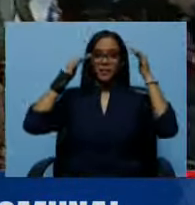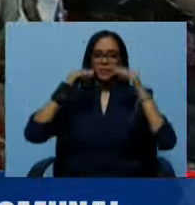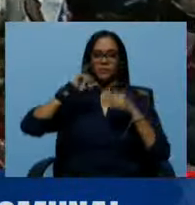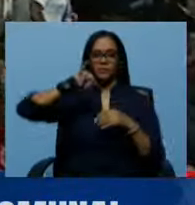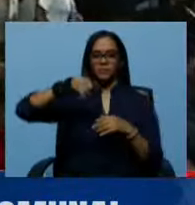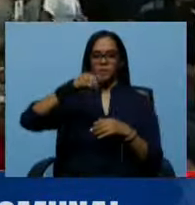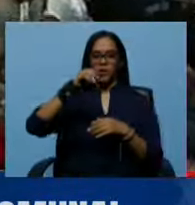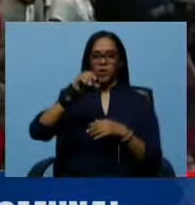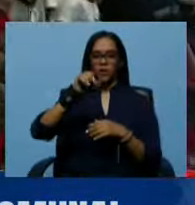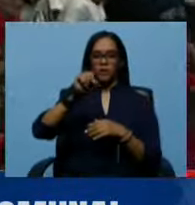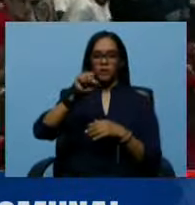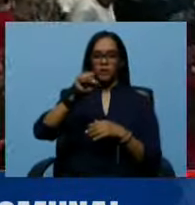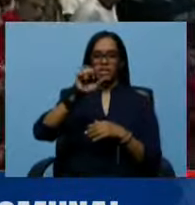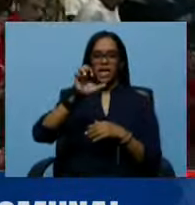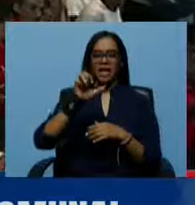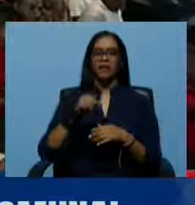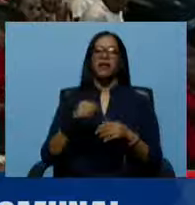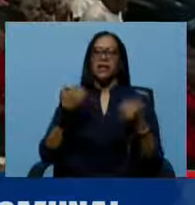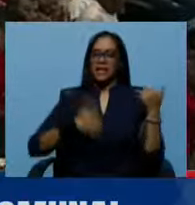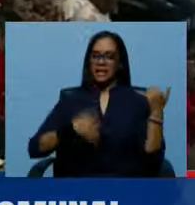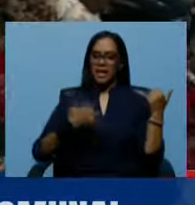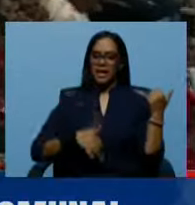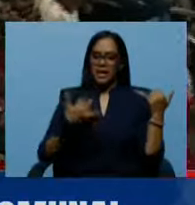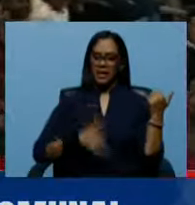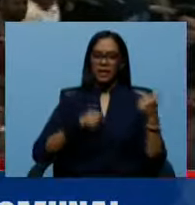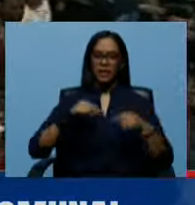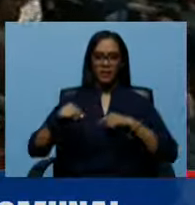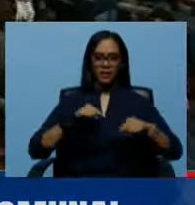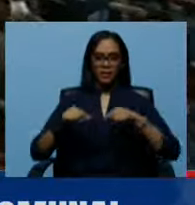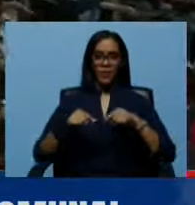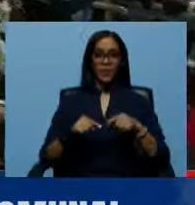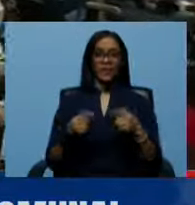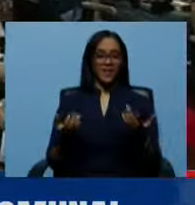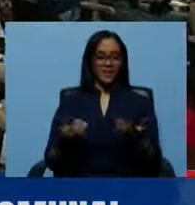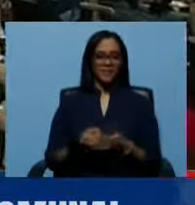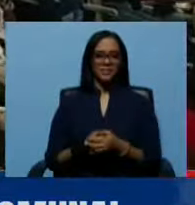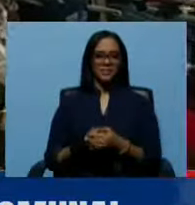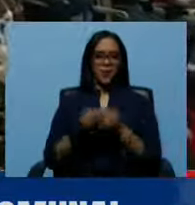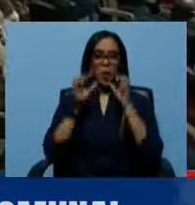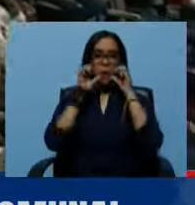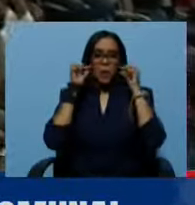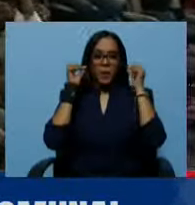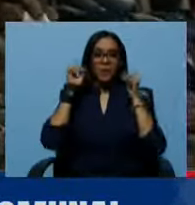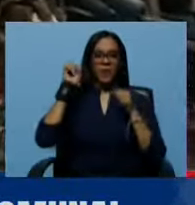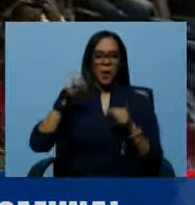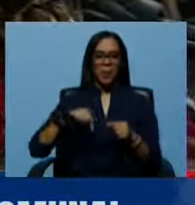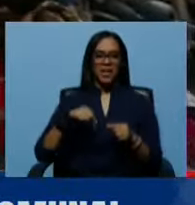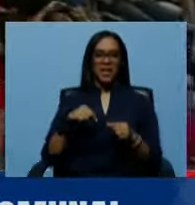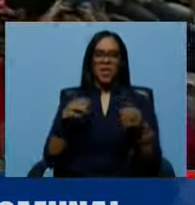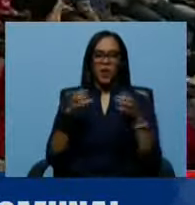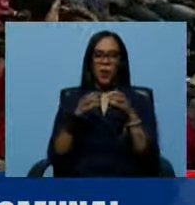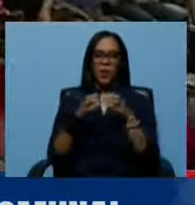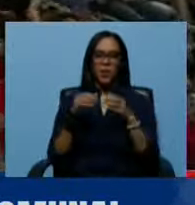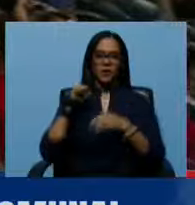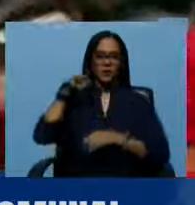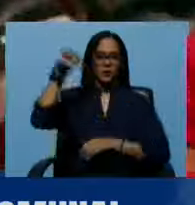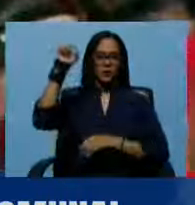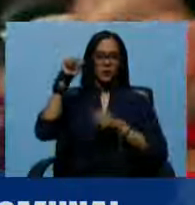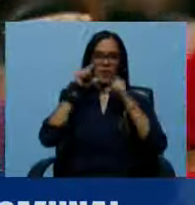el director, guitarrista, José. Ah, bigote también, mira, es del grupo de los Super